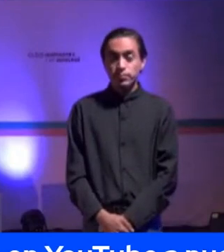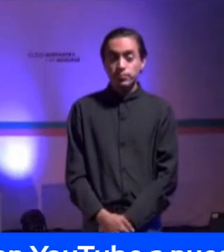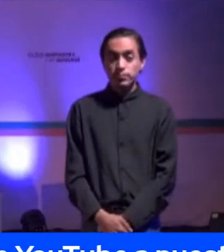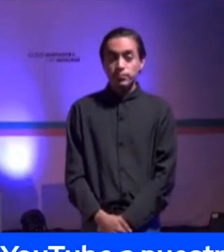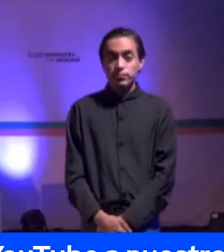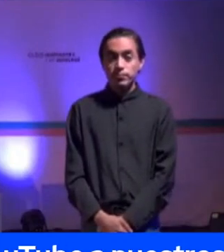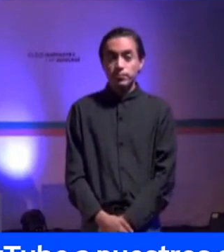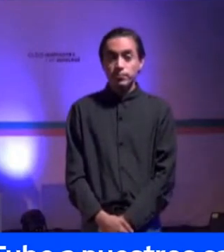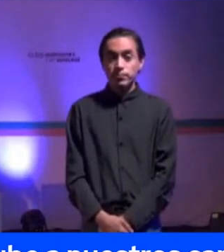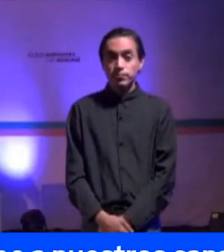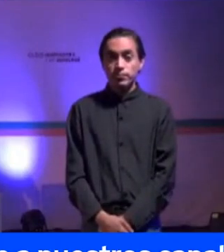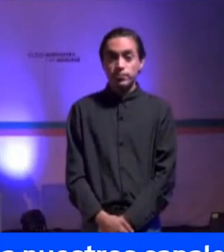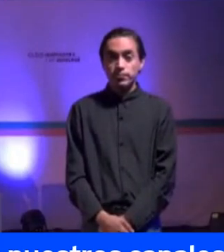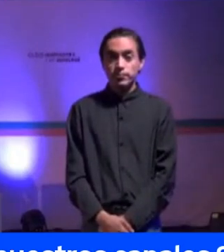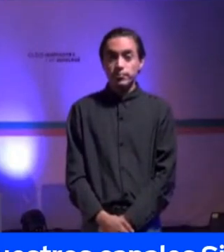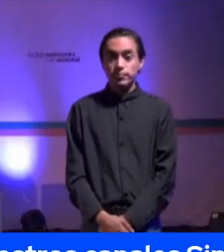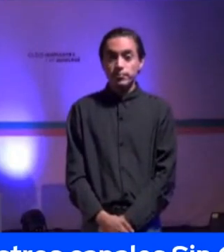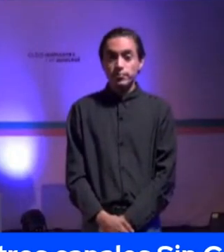Bueno, acaba de llegar Juan